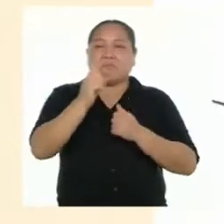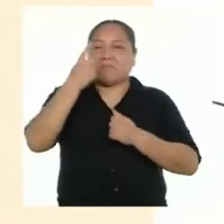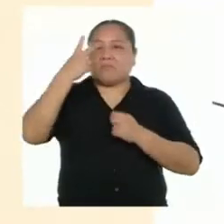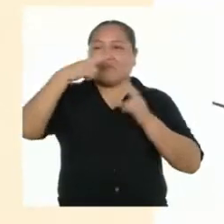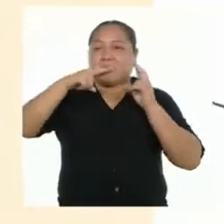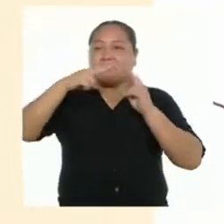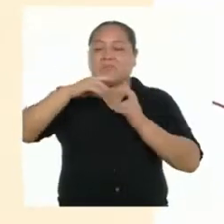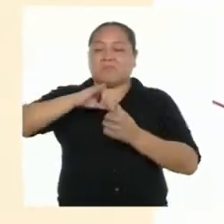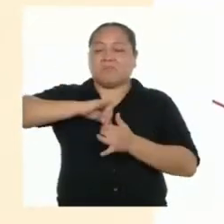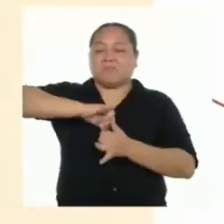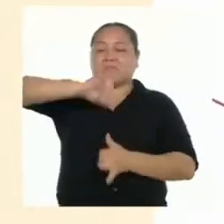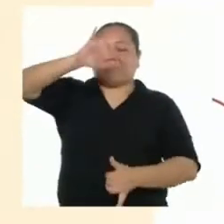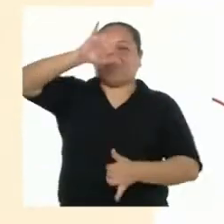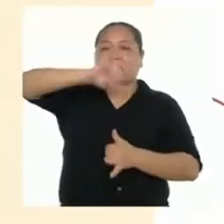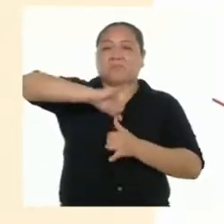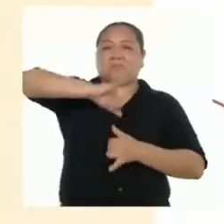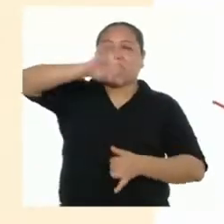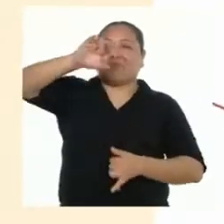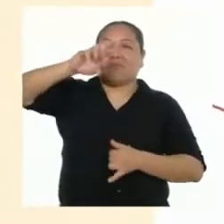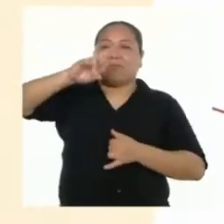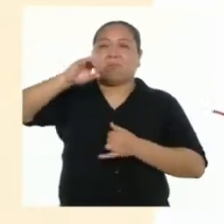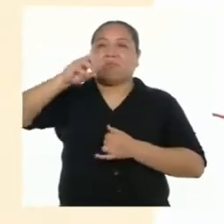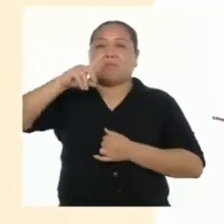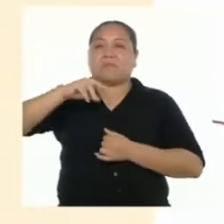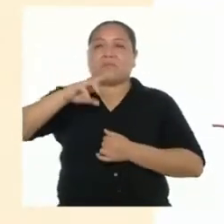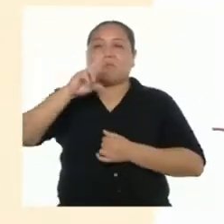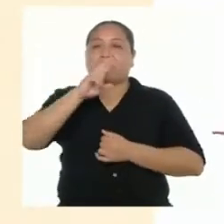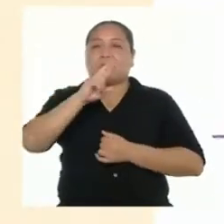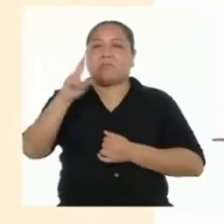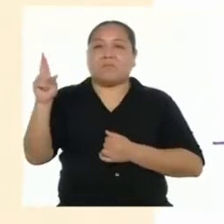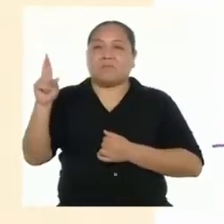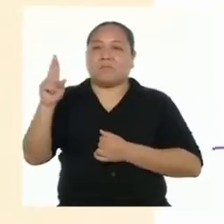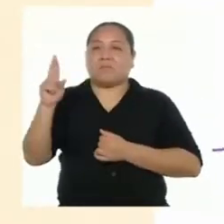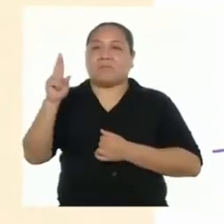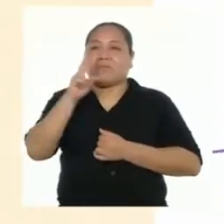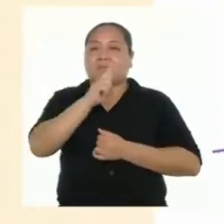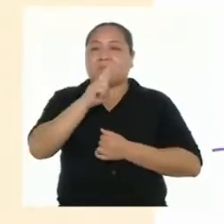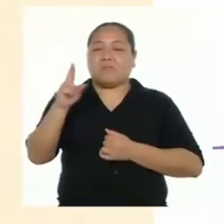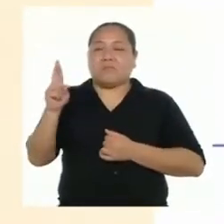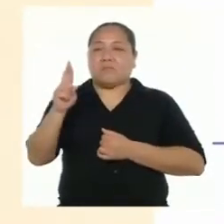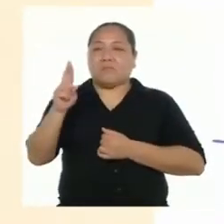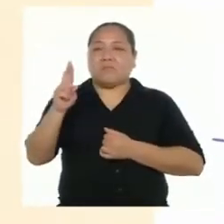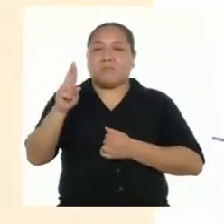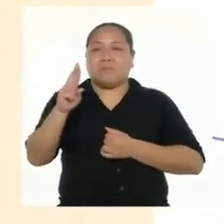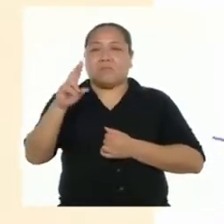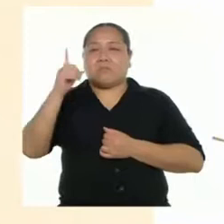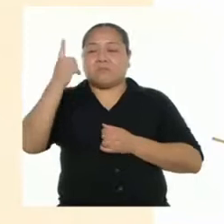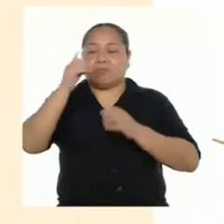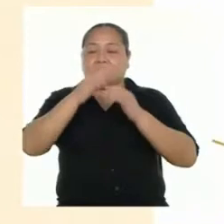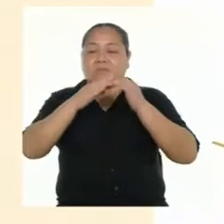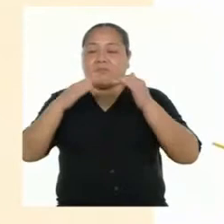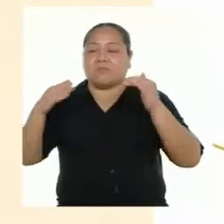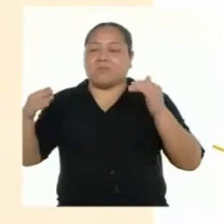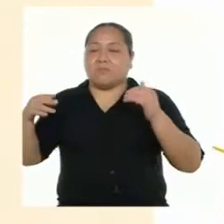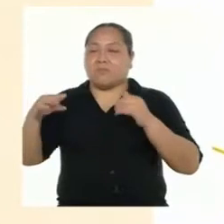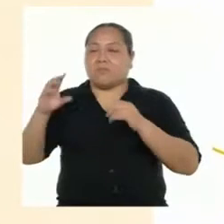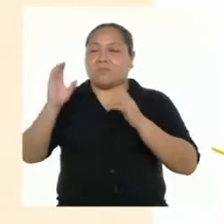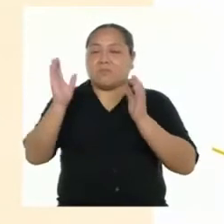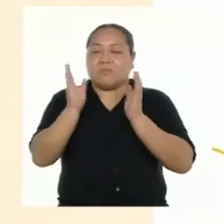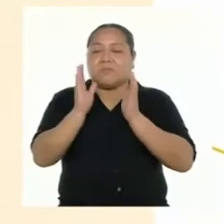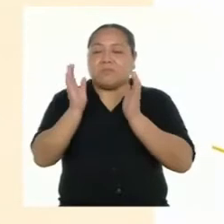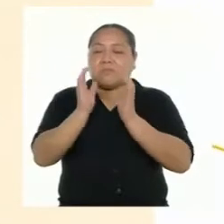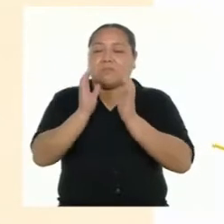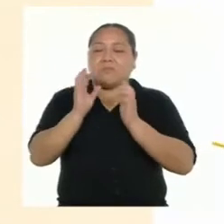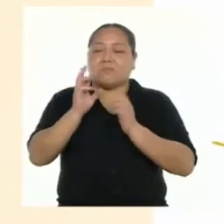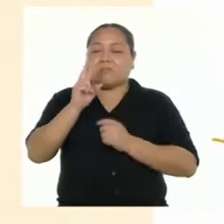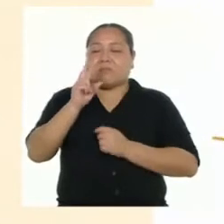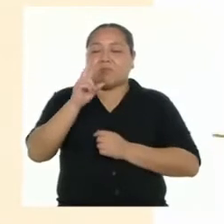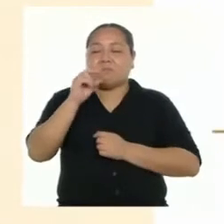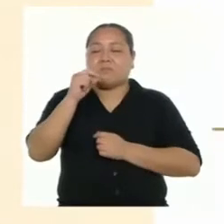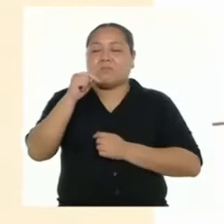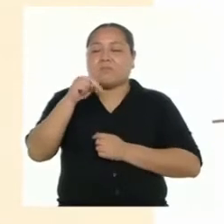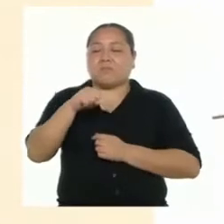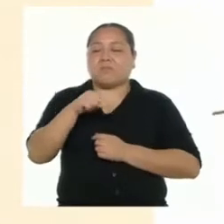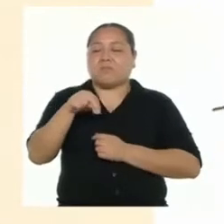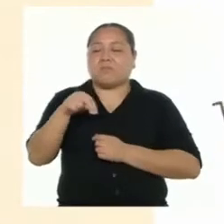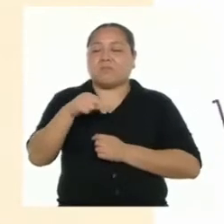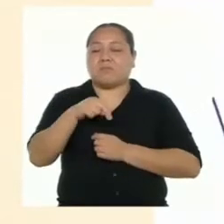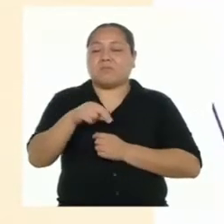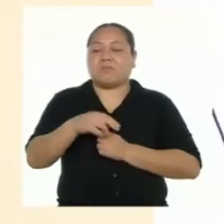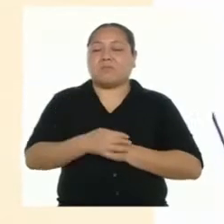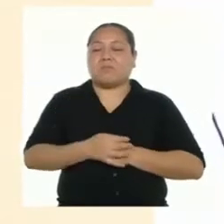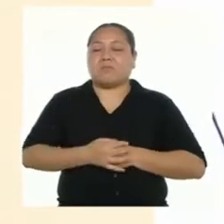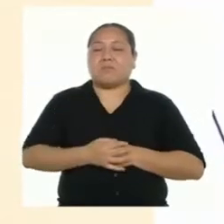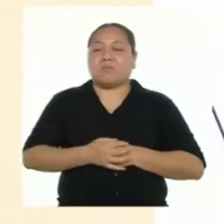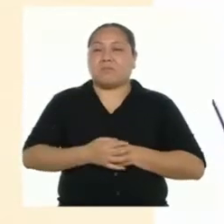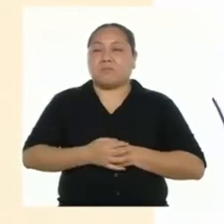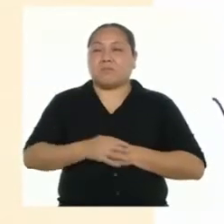dos rayos distintos. Uno R mayúscula, que sería del primer cilindro, y uno R minúscula del